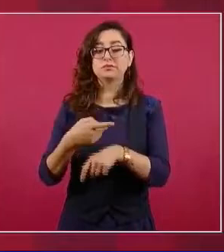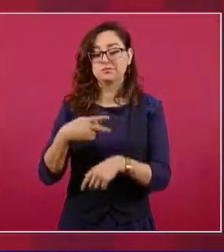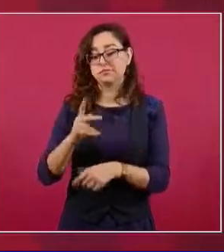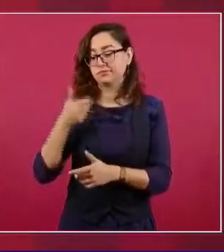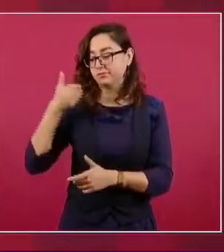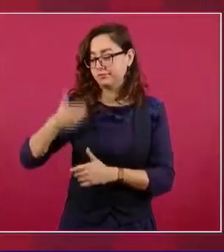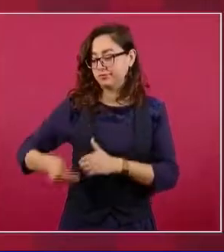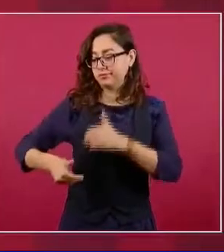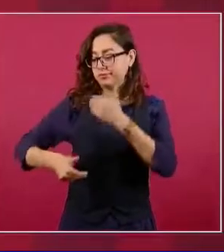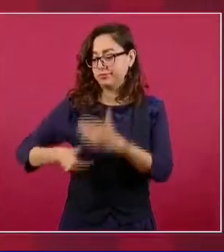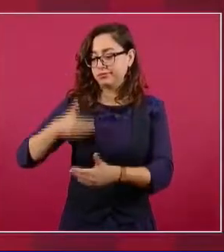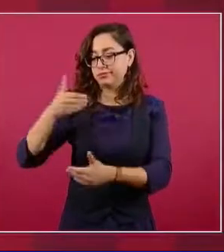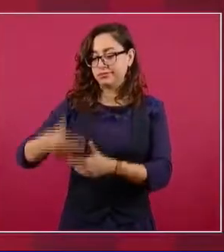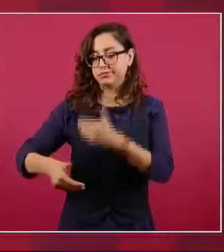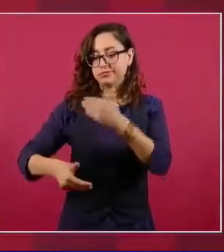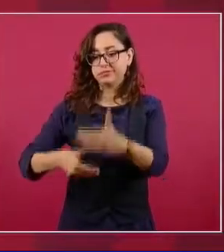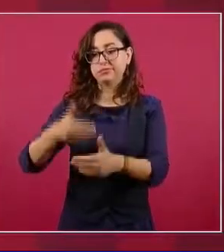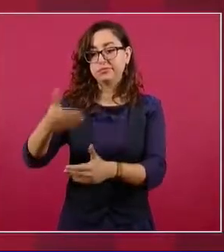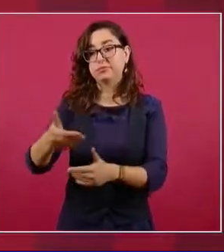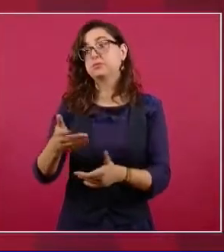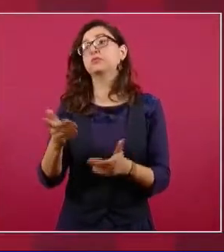proceso, no